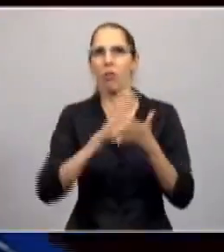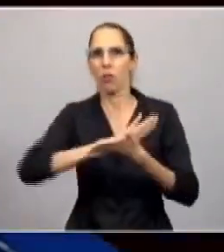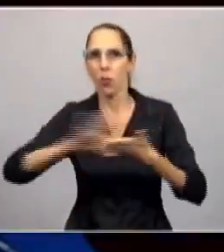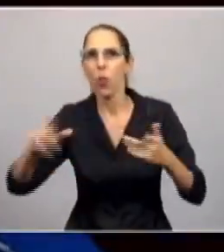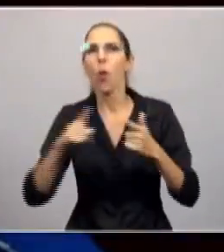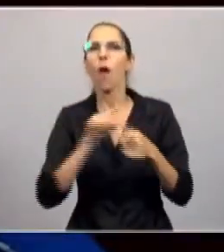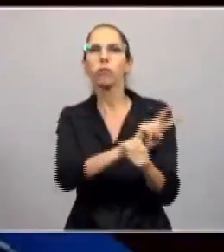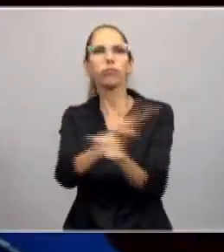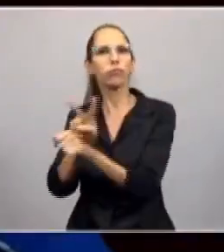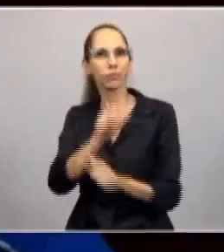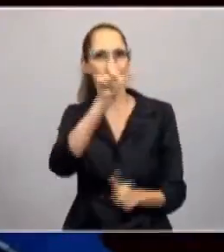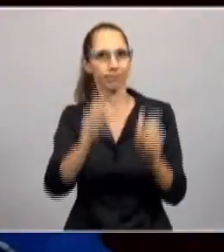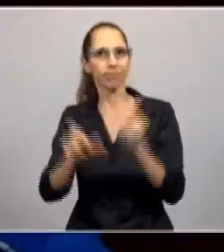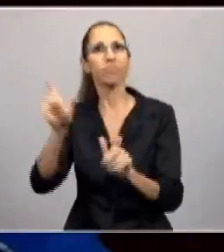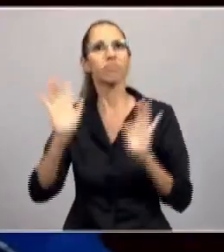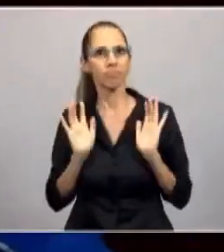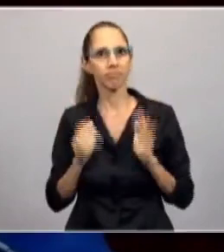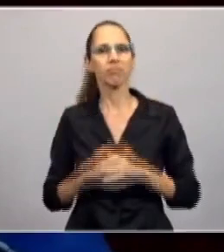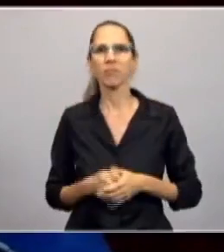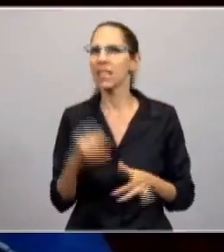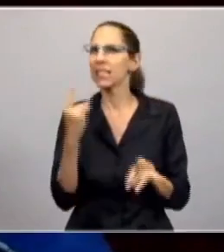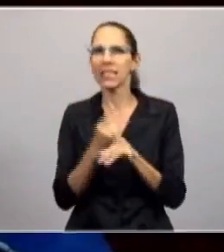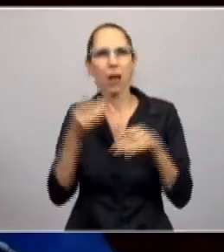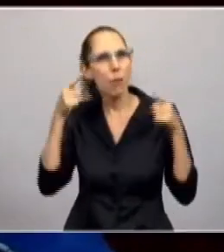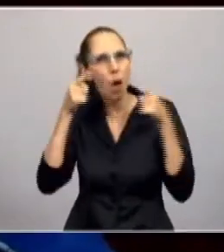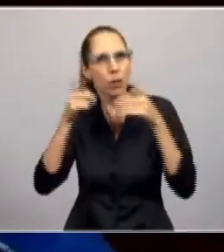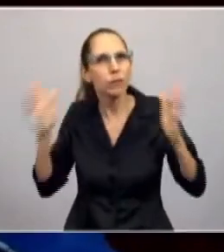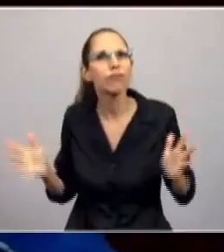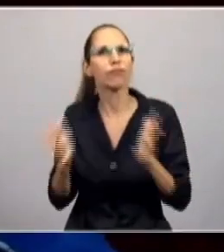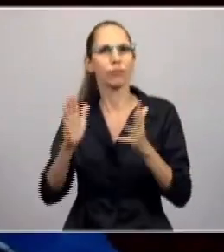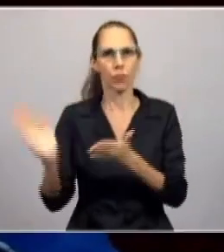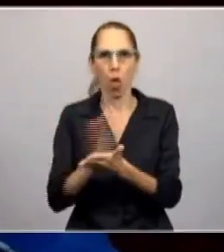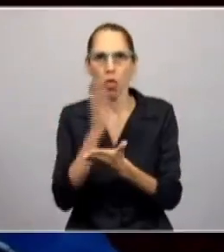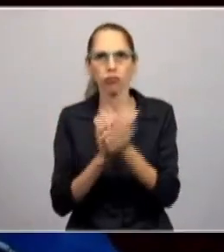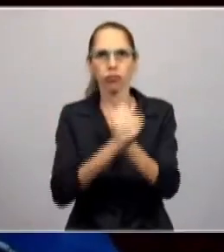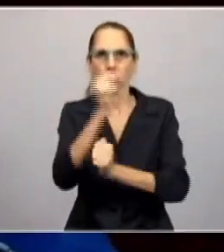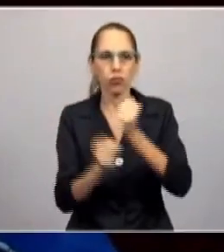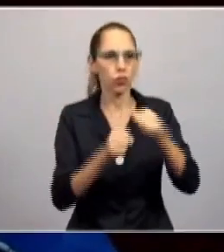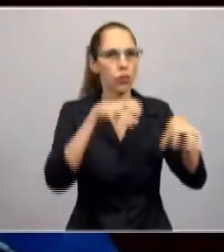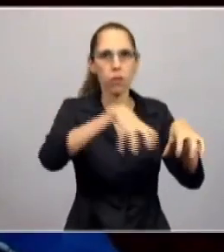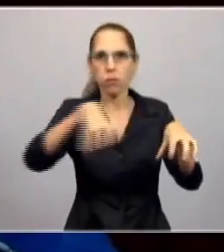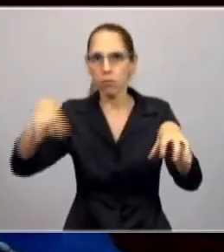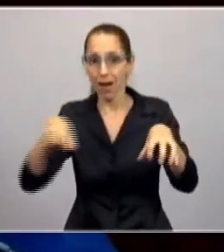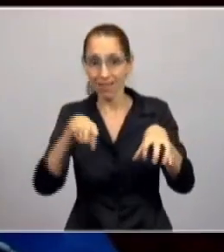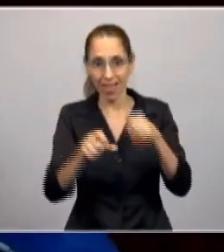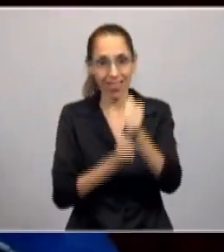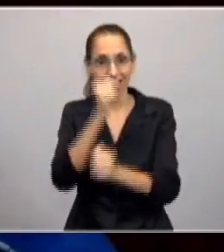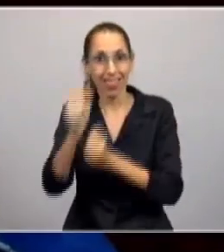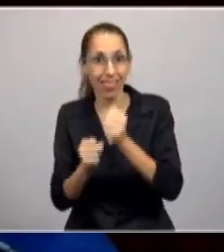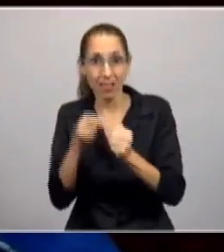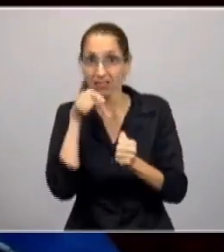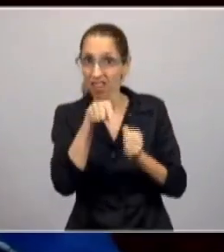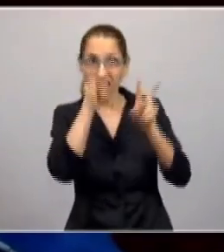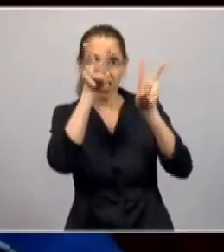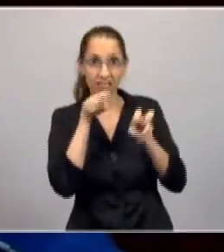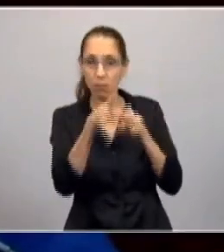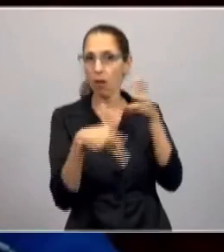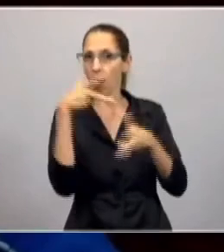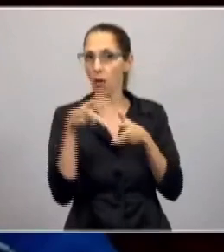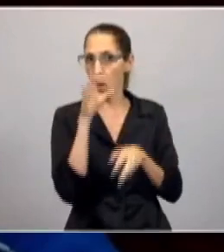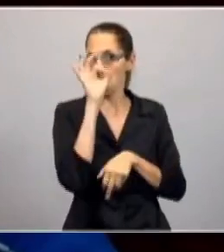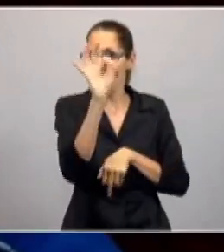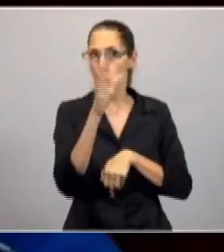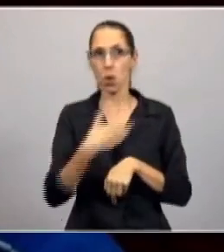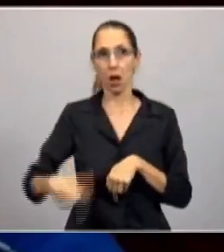seguridad ciudadana, estimulando siempre la producción, la industria, esa industria que no se menciona nunca en los